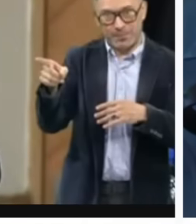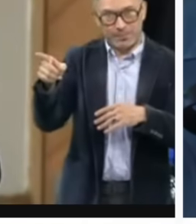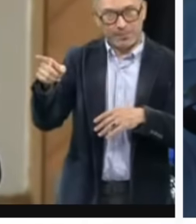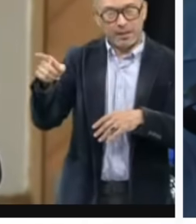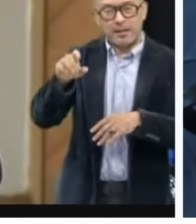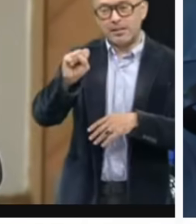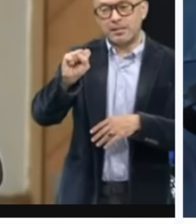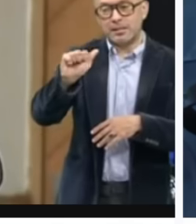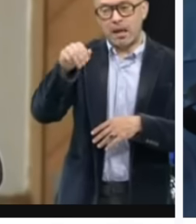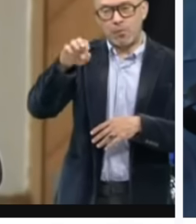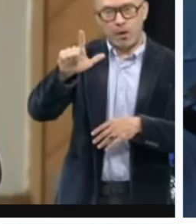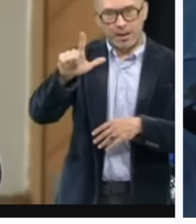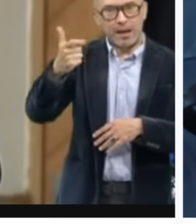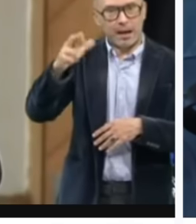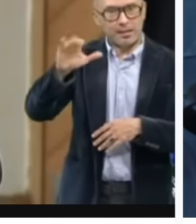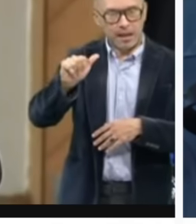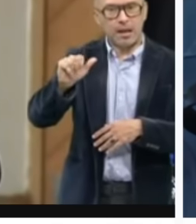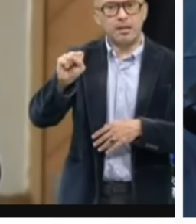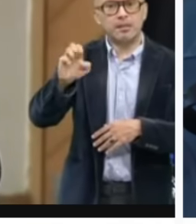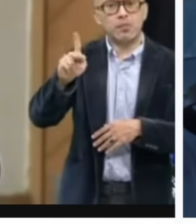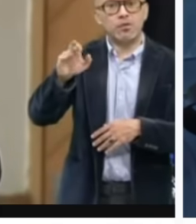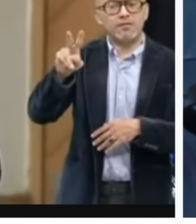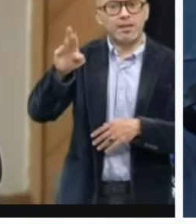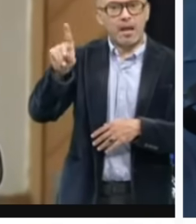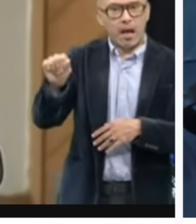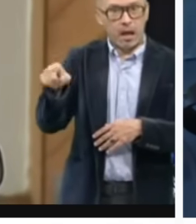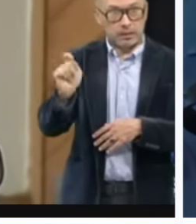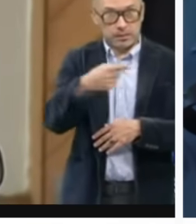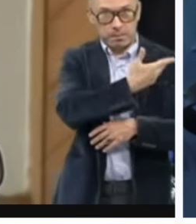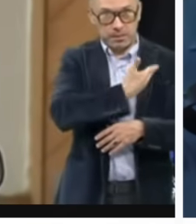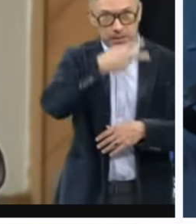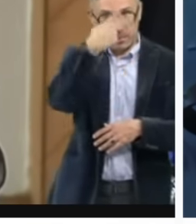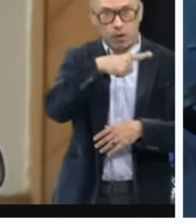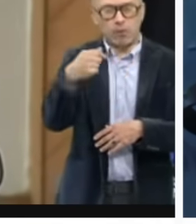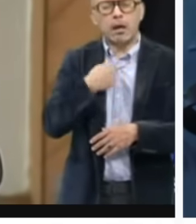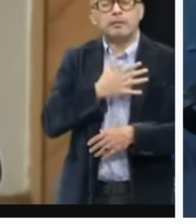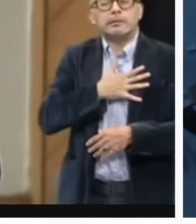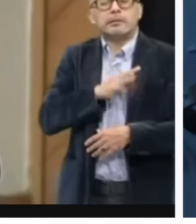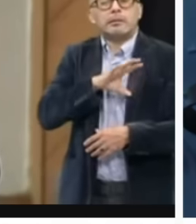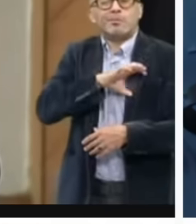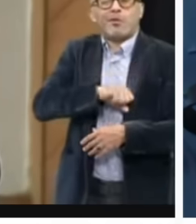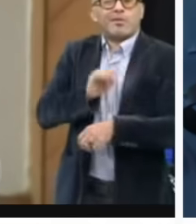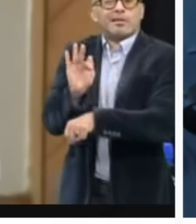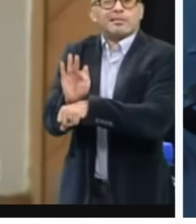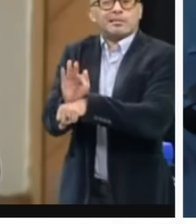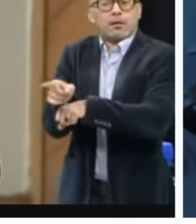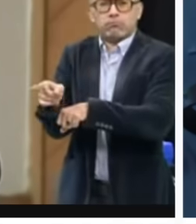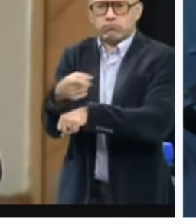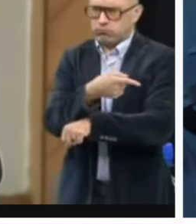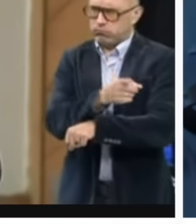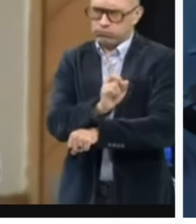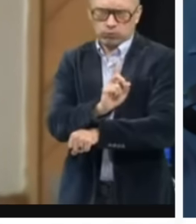Sepúlveda, no es que sea el preferido del presidente, es que va a ser el preferido del pueblo de